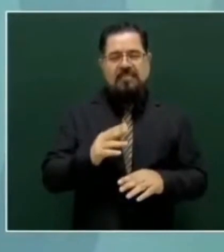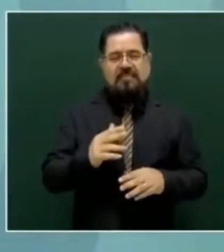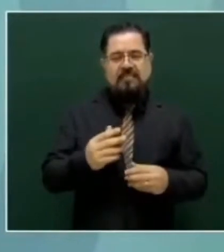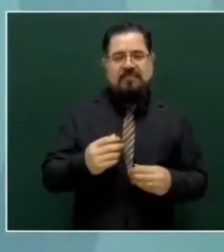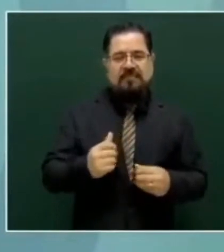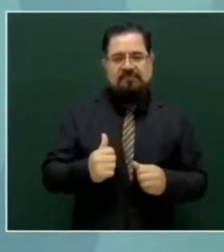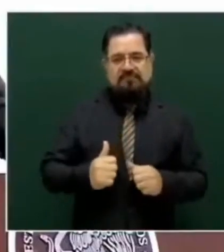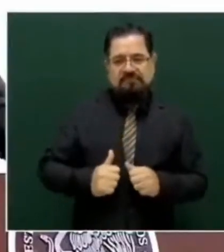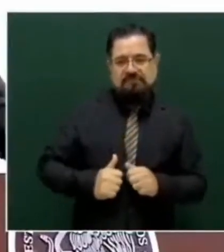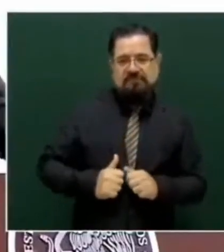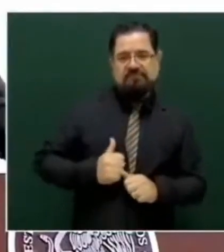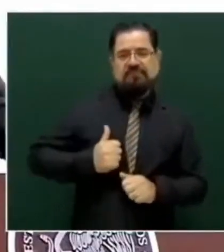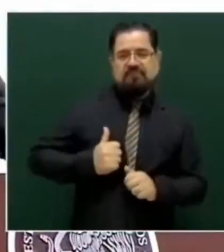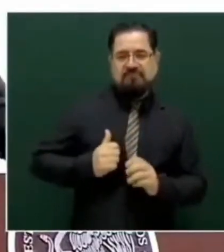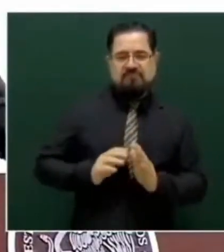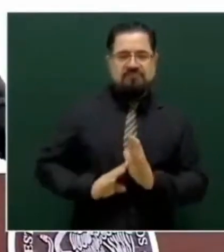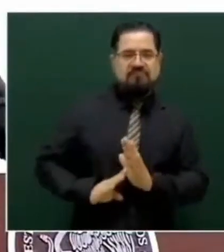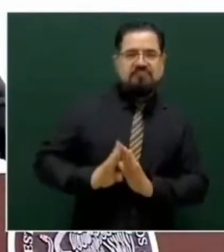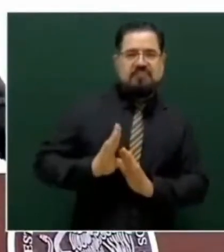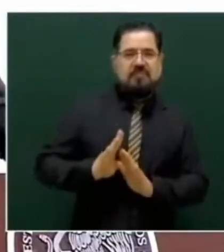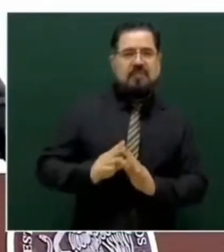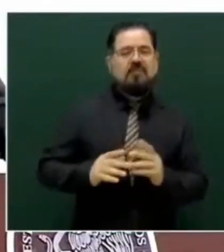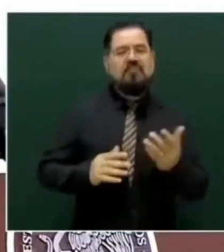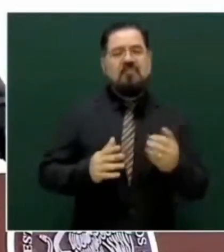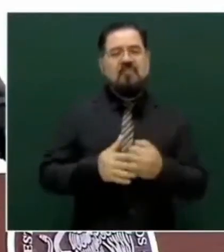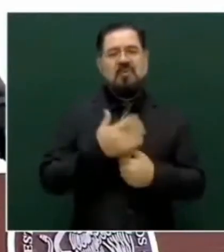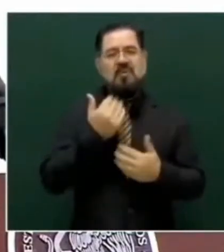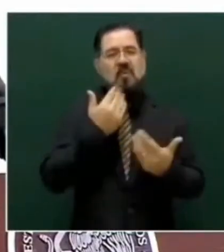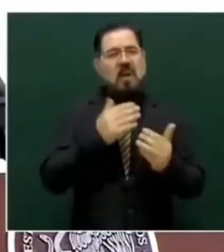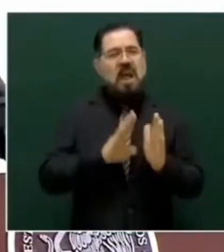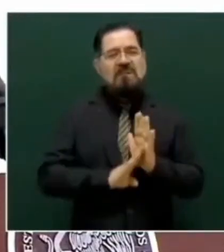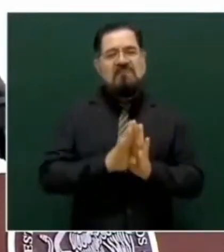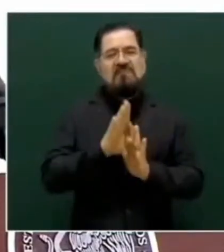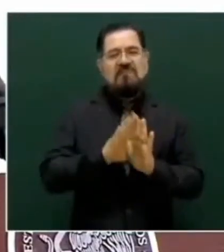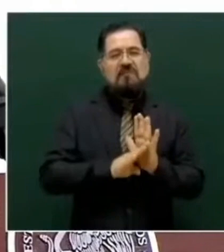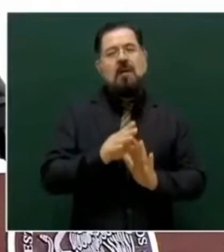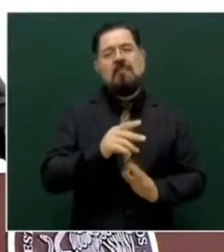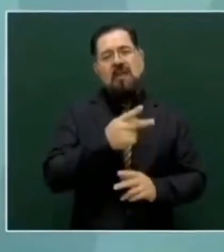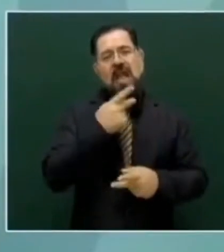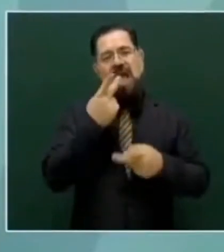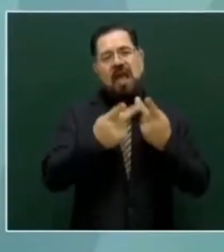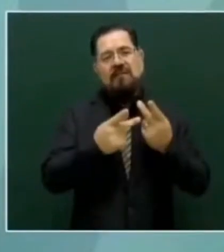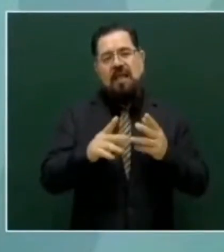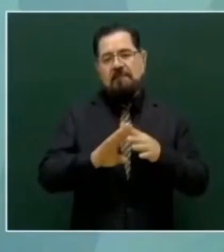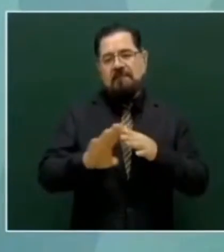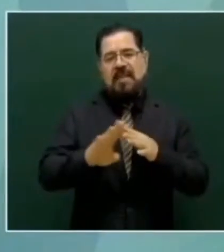y no levanta porque tiene esa política antimigrante.